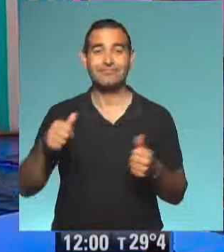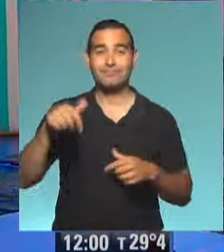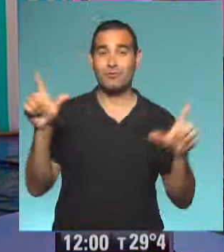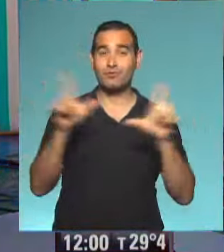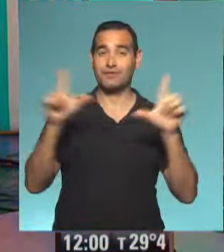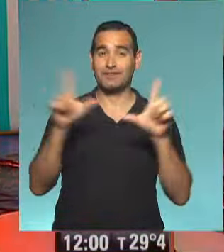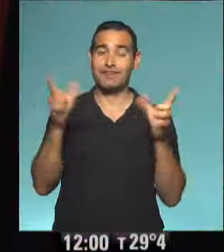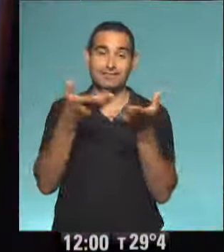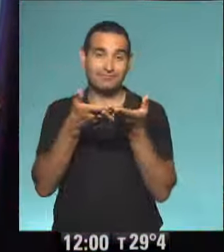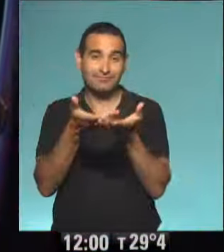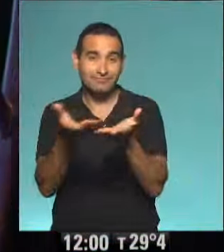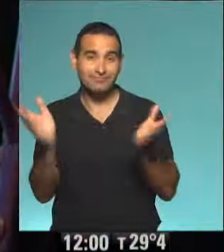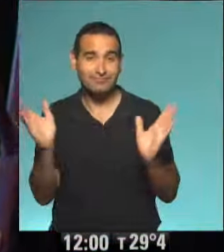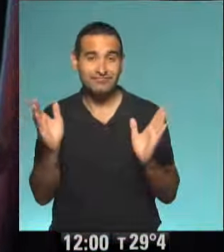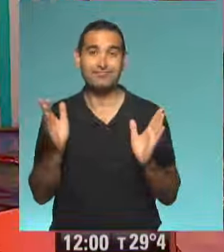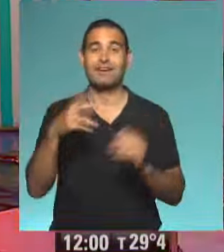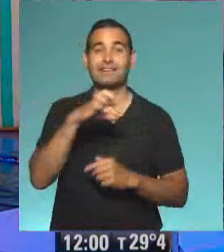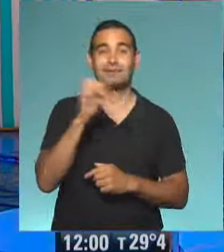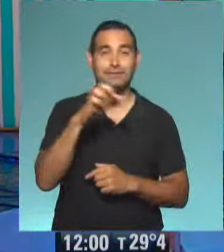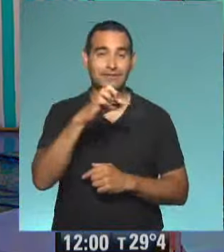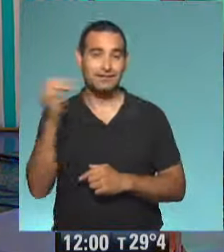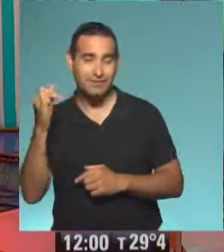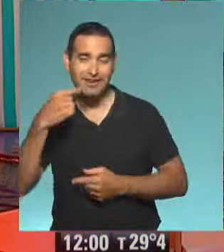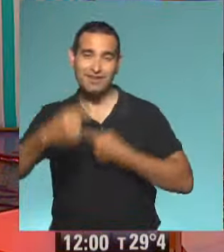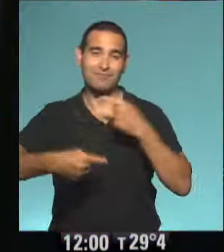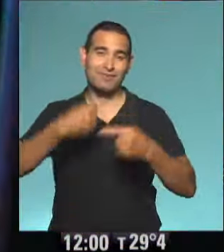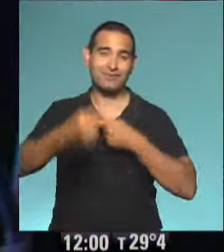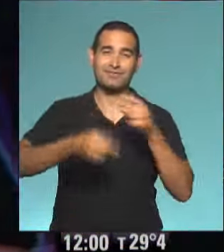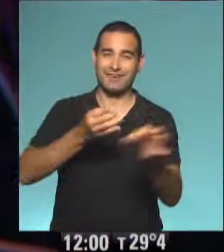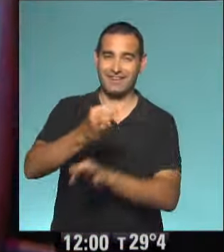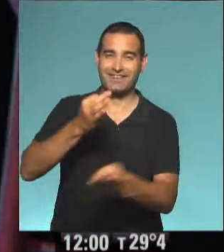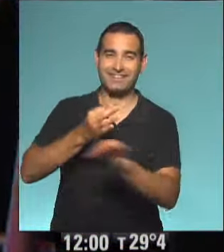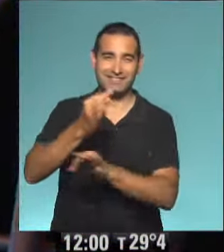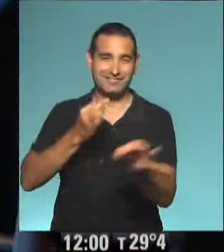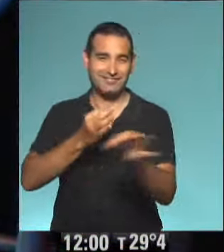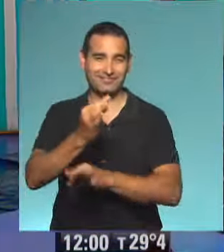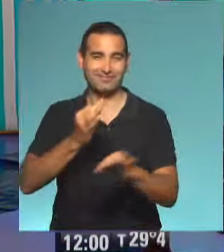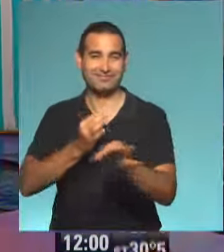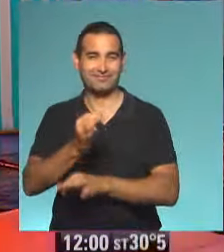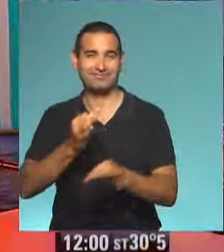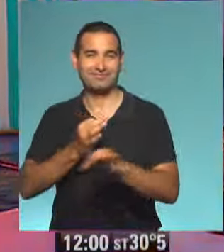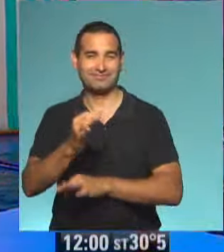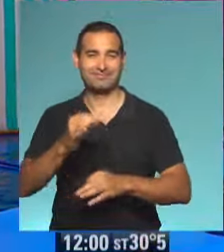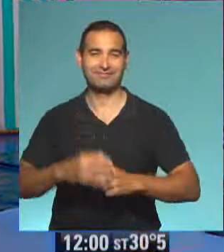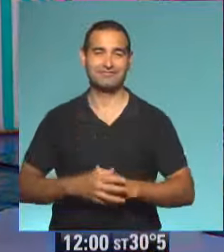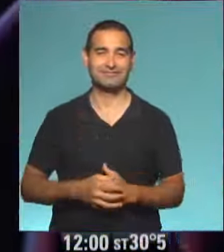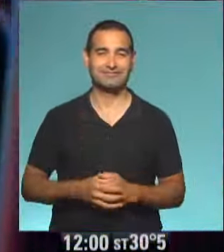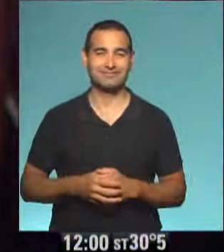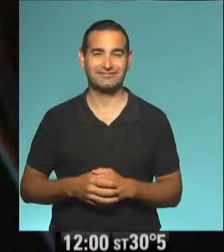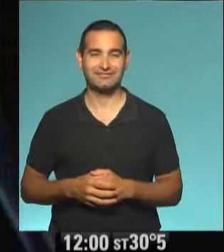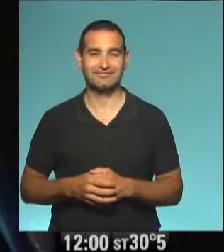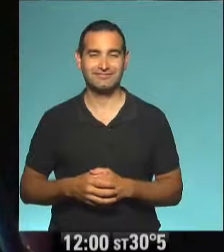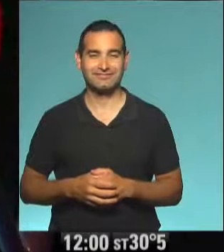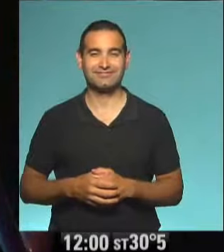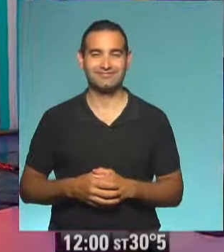TV pública y en Paca Paca, seguiste educando. Pero no sola, no y en